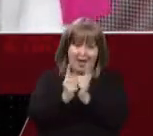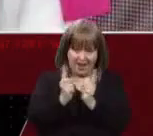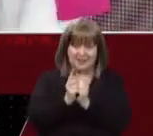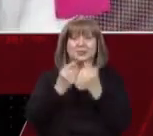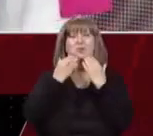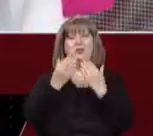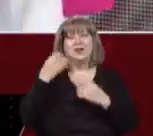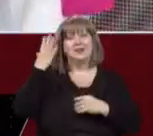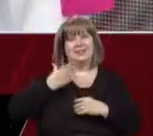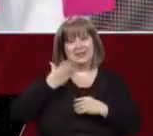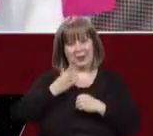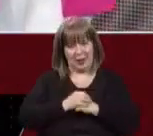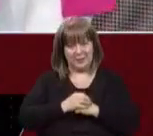Silvia gracias a